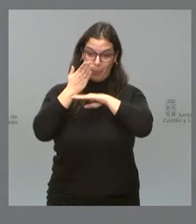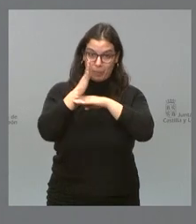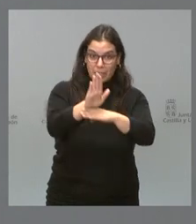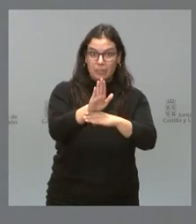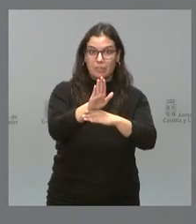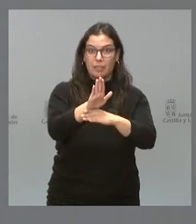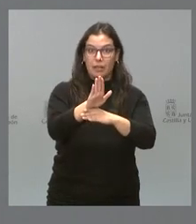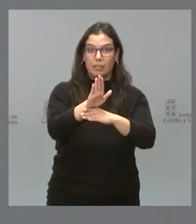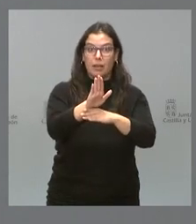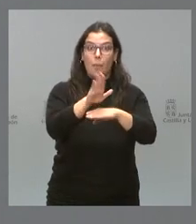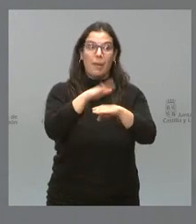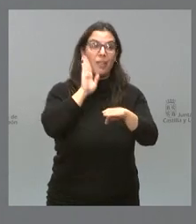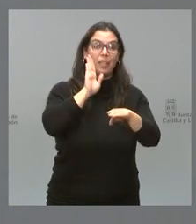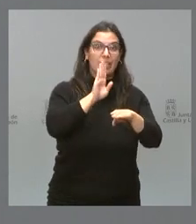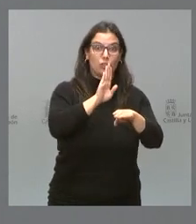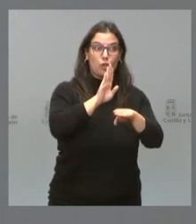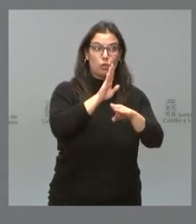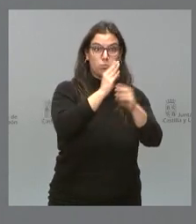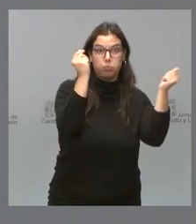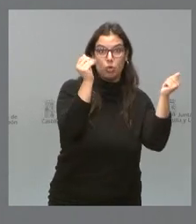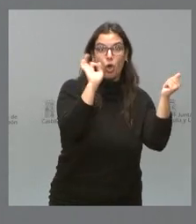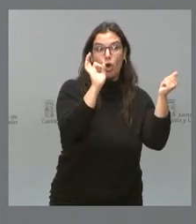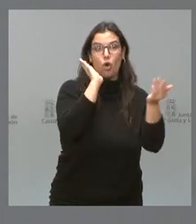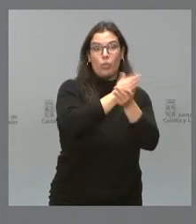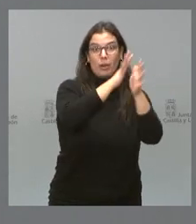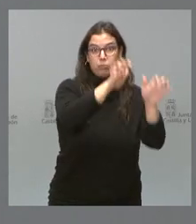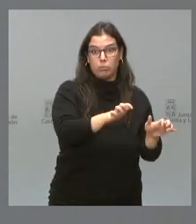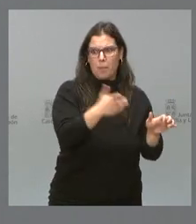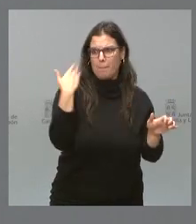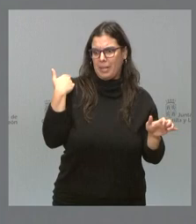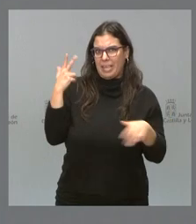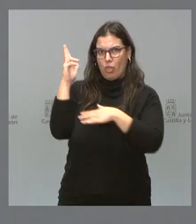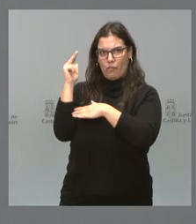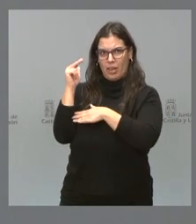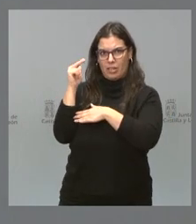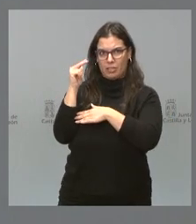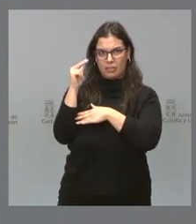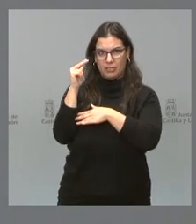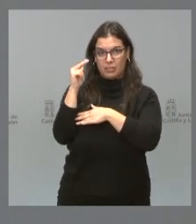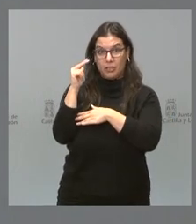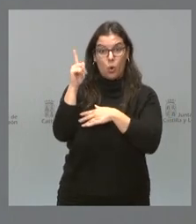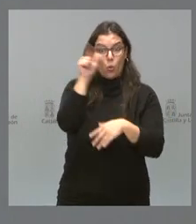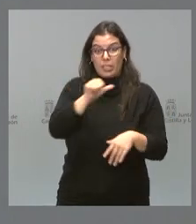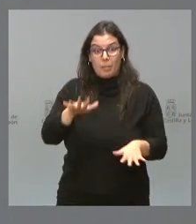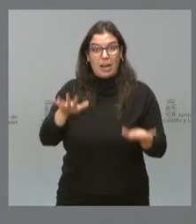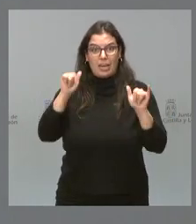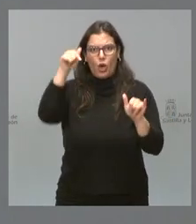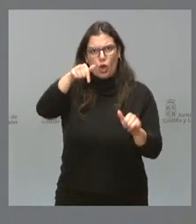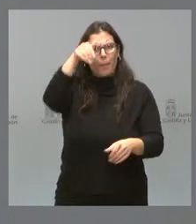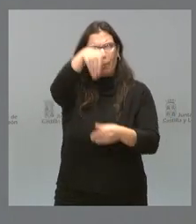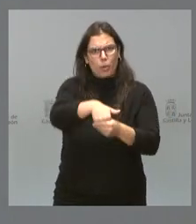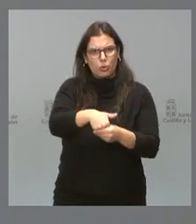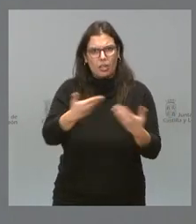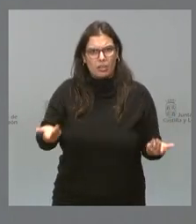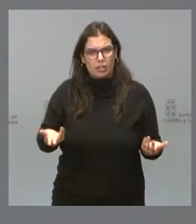eliminar delitos o para reducir delitos el viernes pasado que no han pasado ni una semana y hoy se vota esas